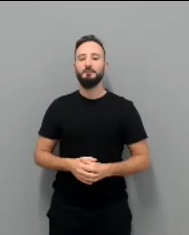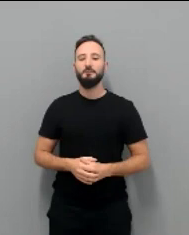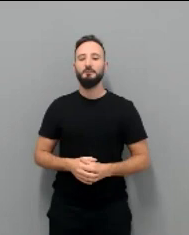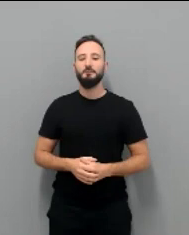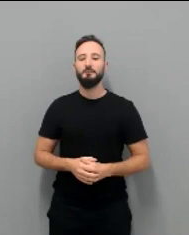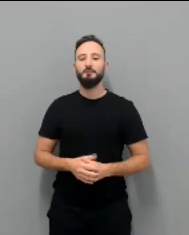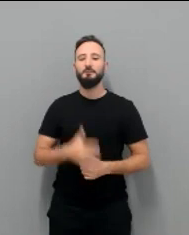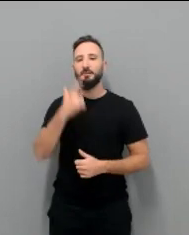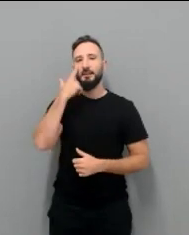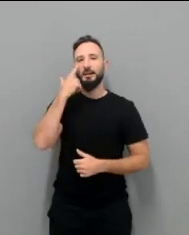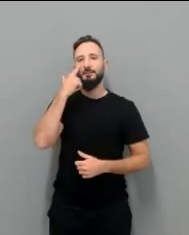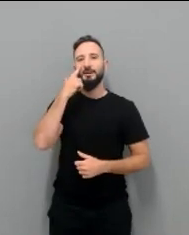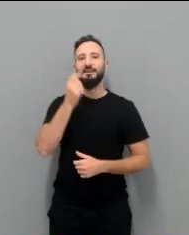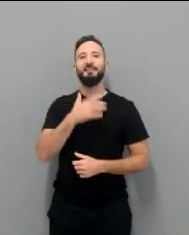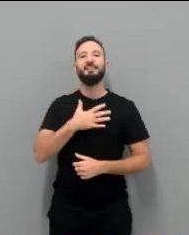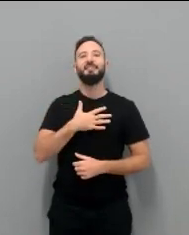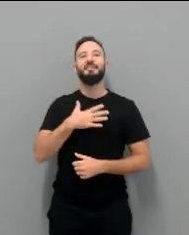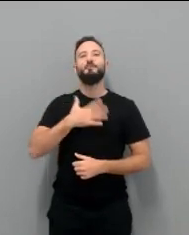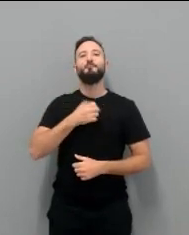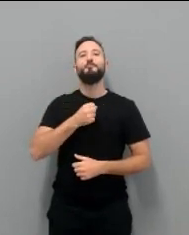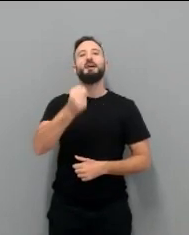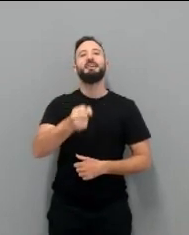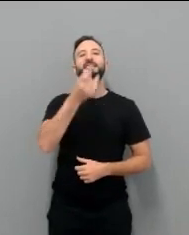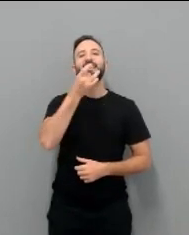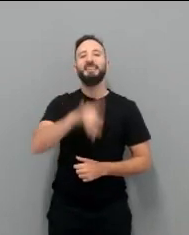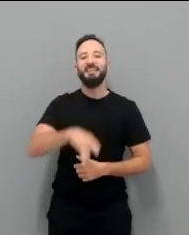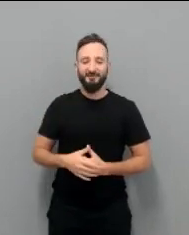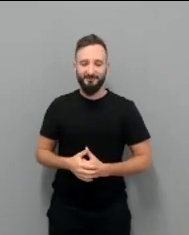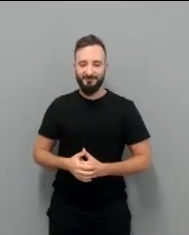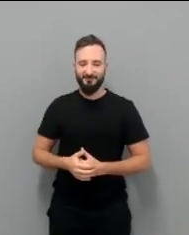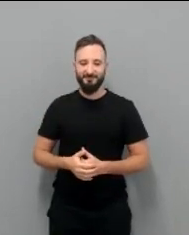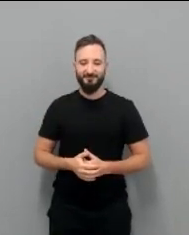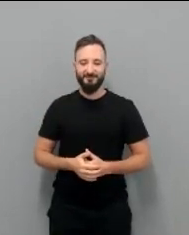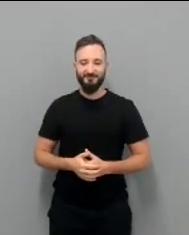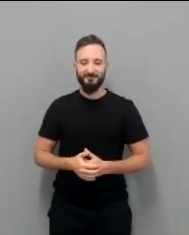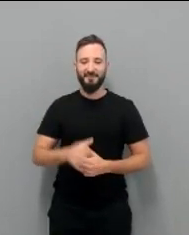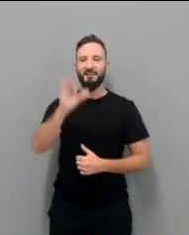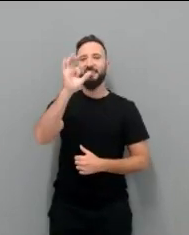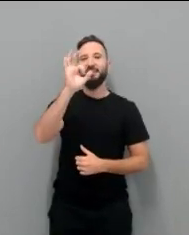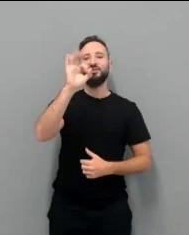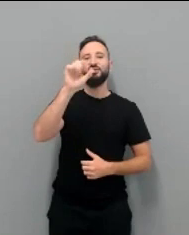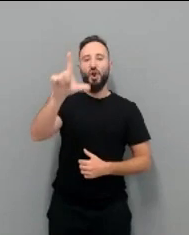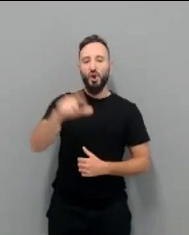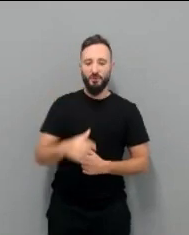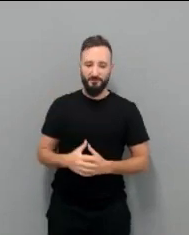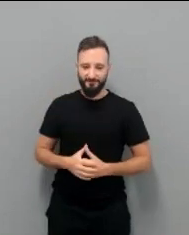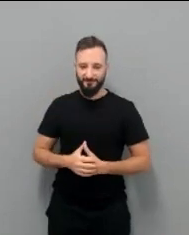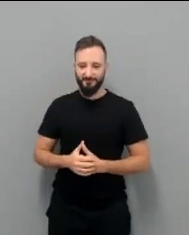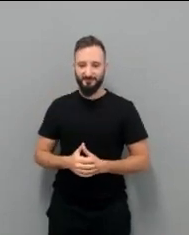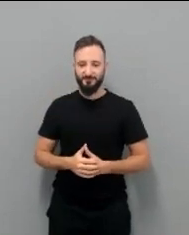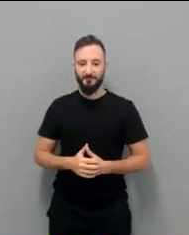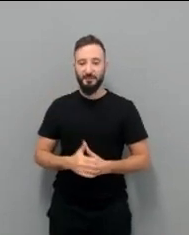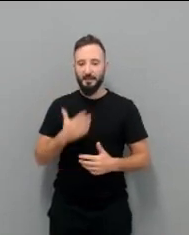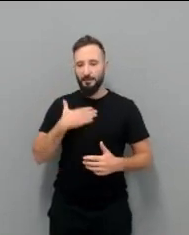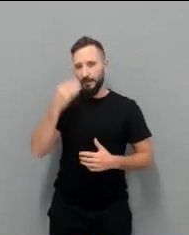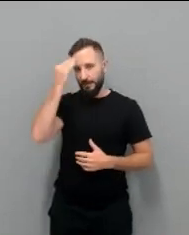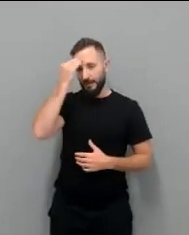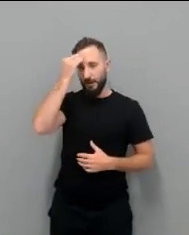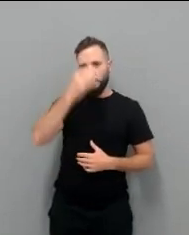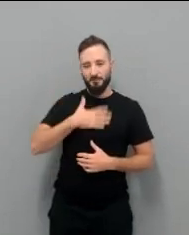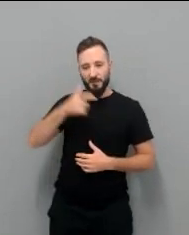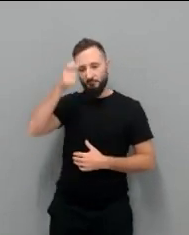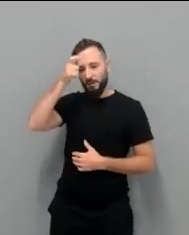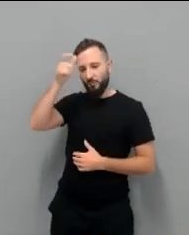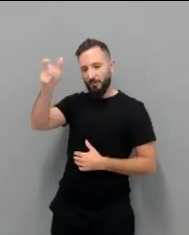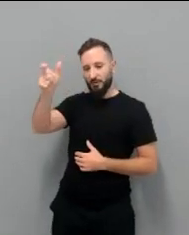A ver quién se lanza, Sol, que te estaba viendo. Es que no puedo. A ver, yo creo que se dice en mi pueblo, esto es